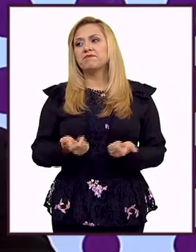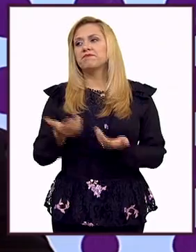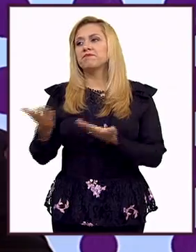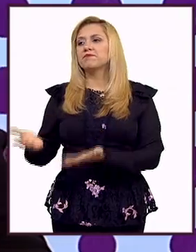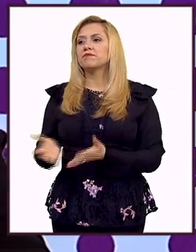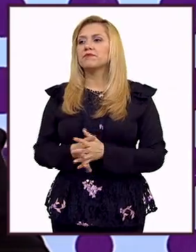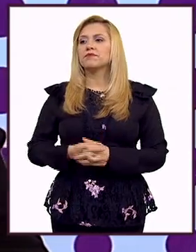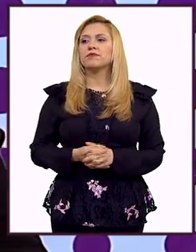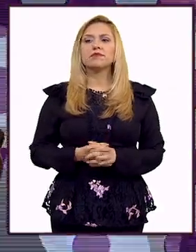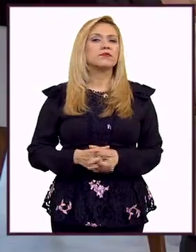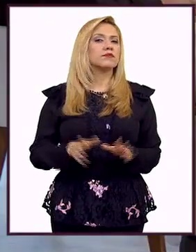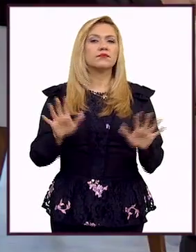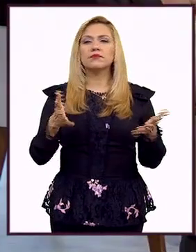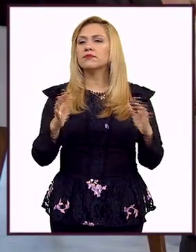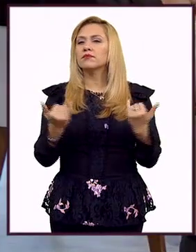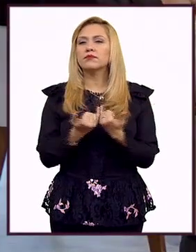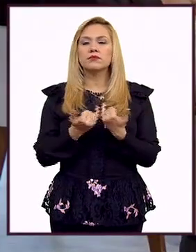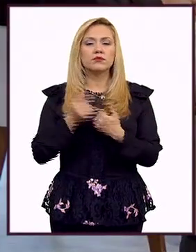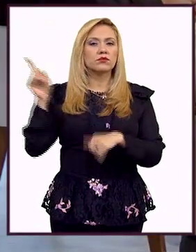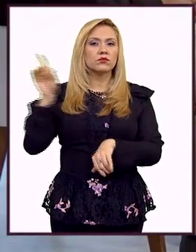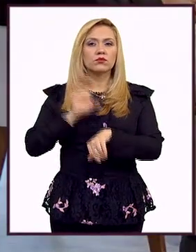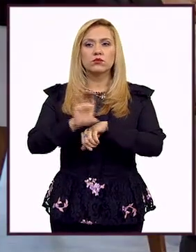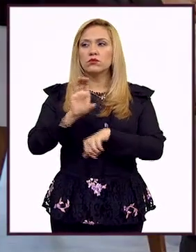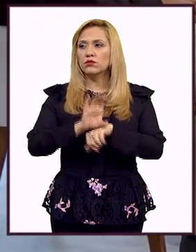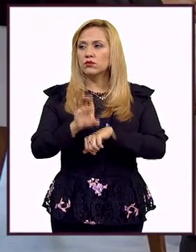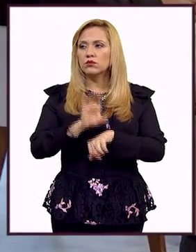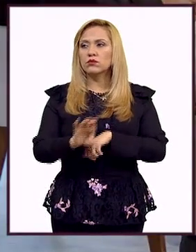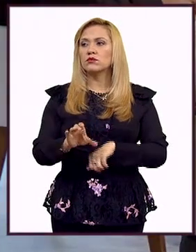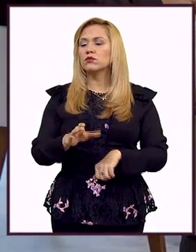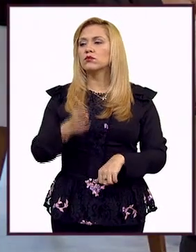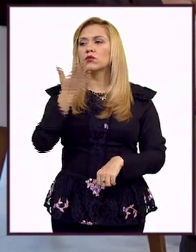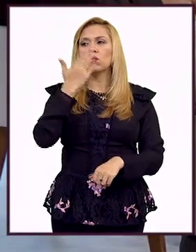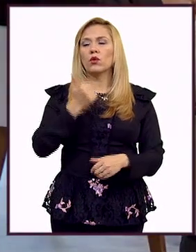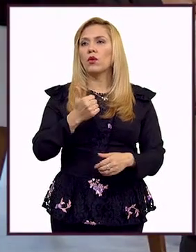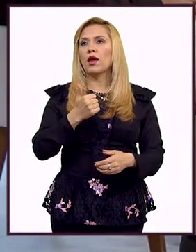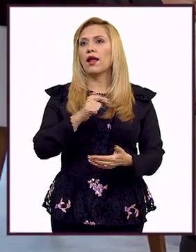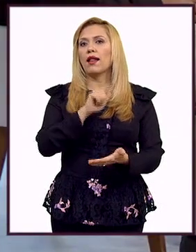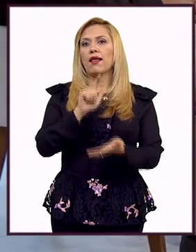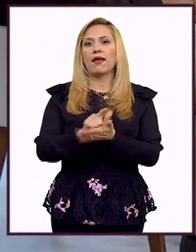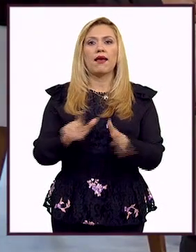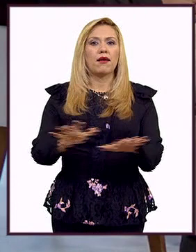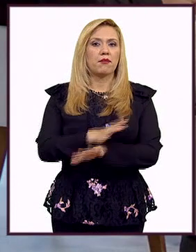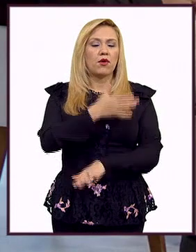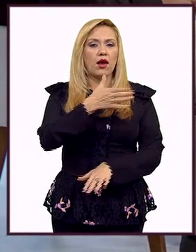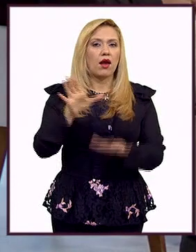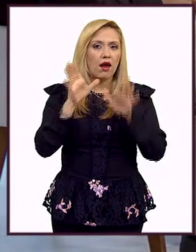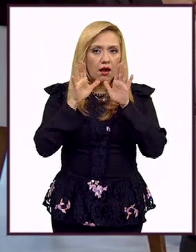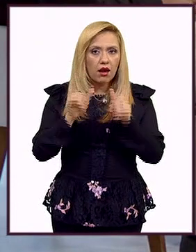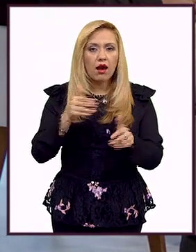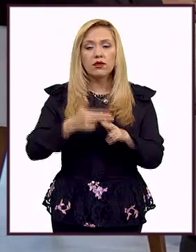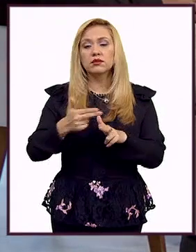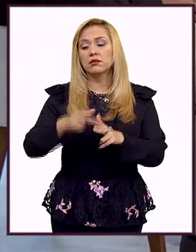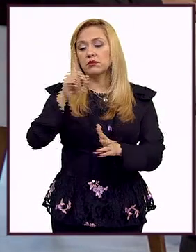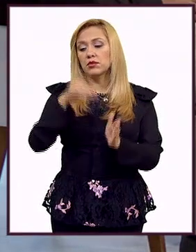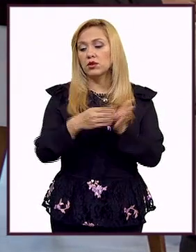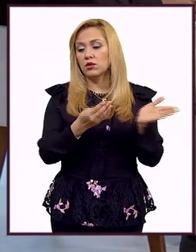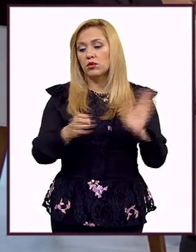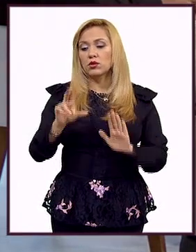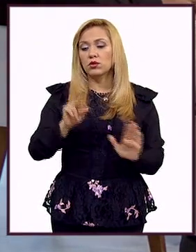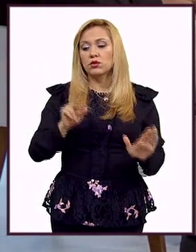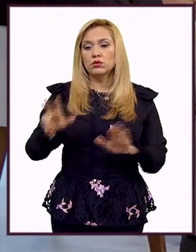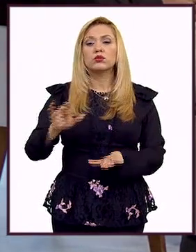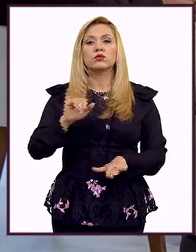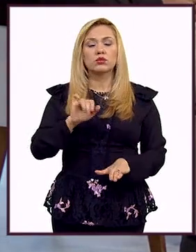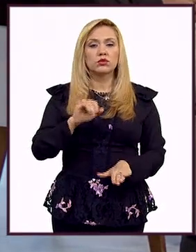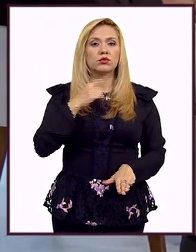es muy similar. Digamos, en Colombia, ya insistía, no hubo reforma agraria. Solo hasta el 88 se reconoce la posibilidad de que las mujeres sean